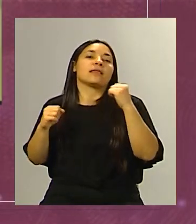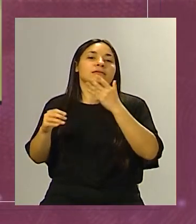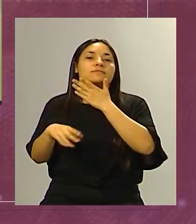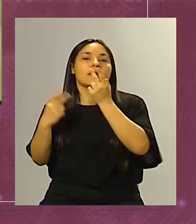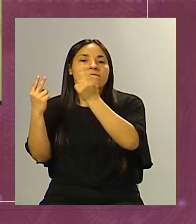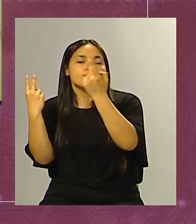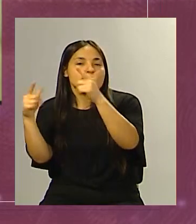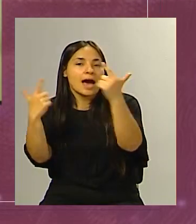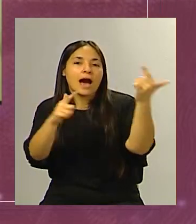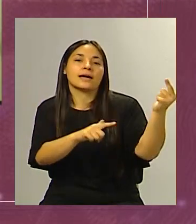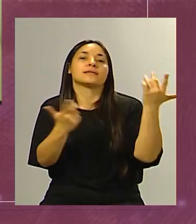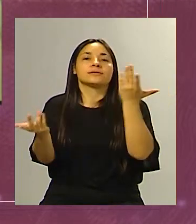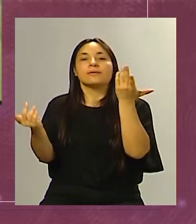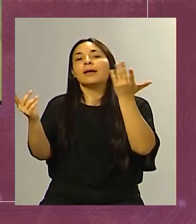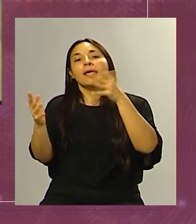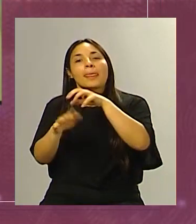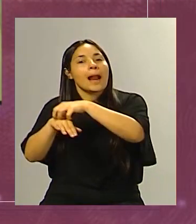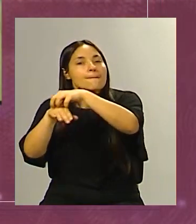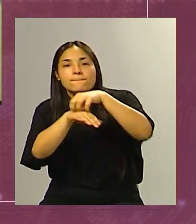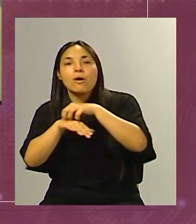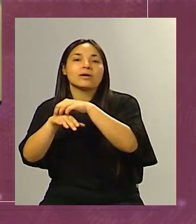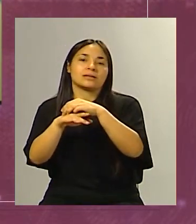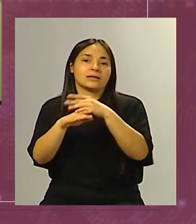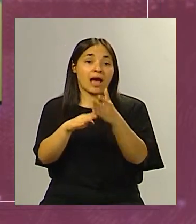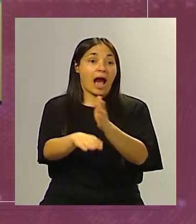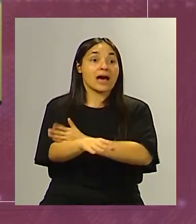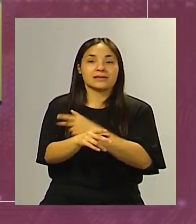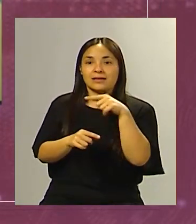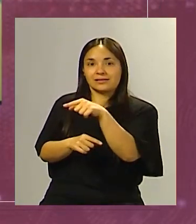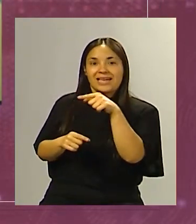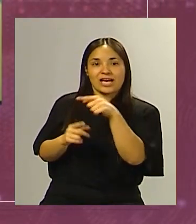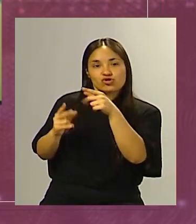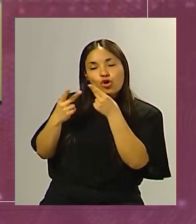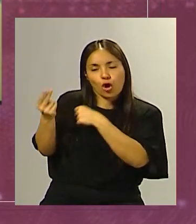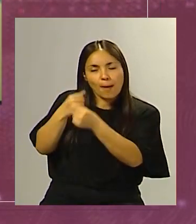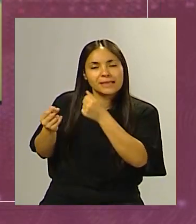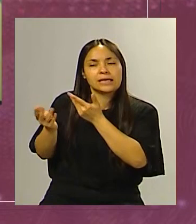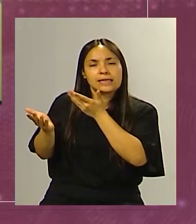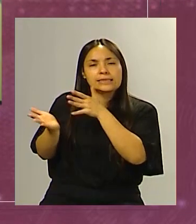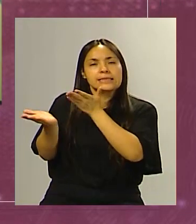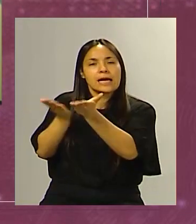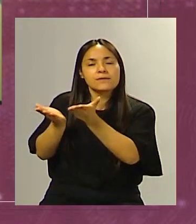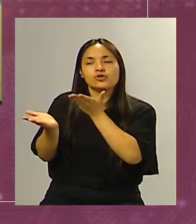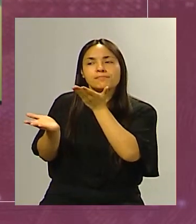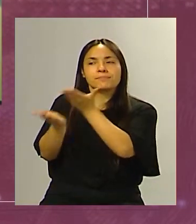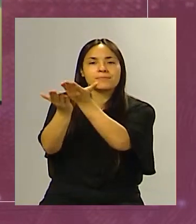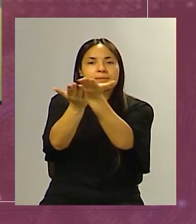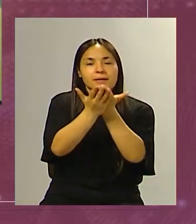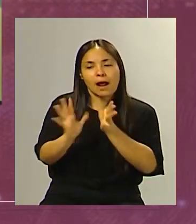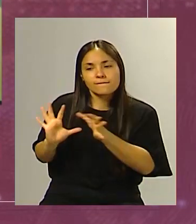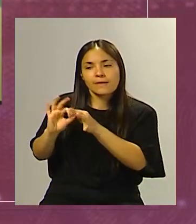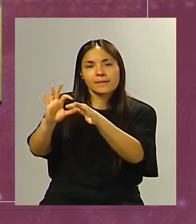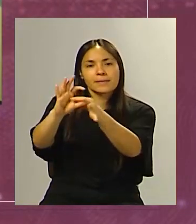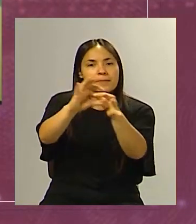Entonces, el primer paso antes de salir a vender es cerrar los acuerdos comerciales con quien después van a prestar los servicios. Una vez que se tienen los